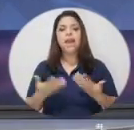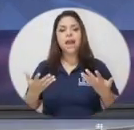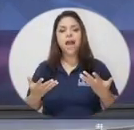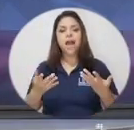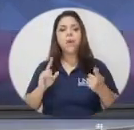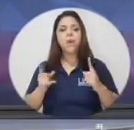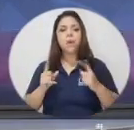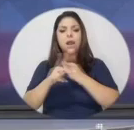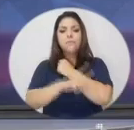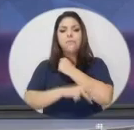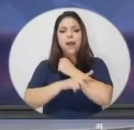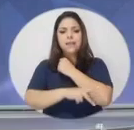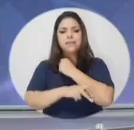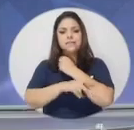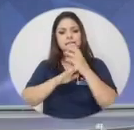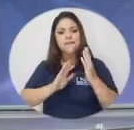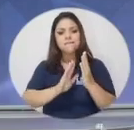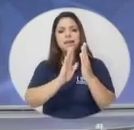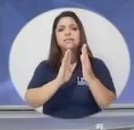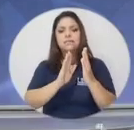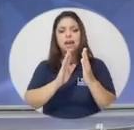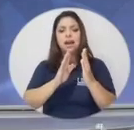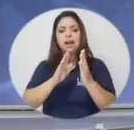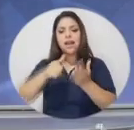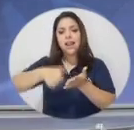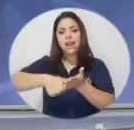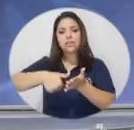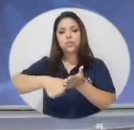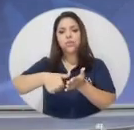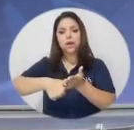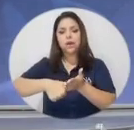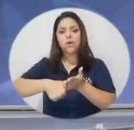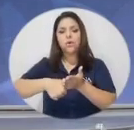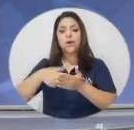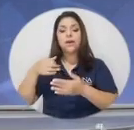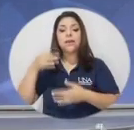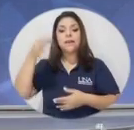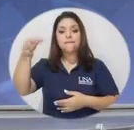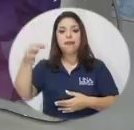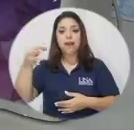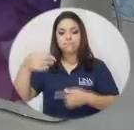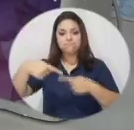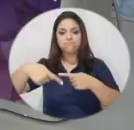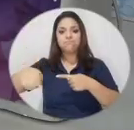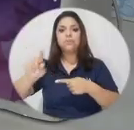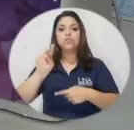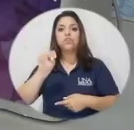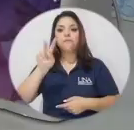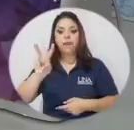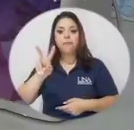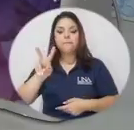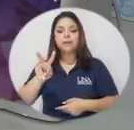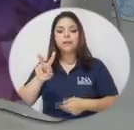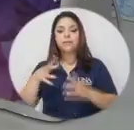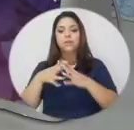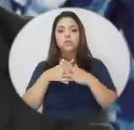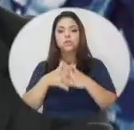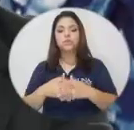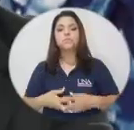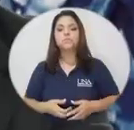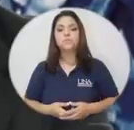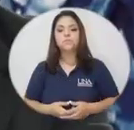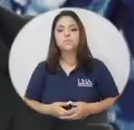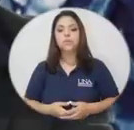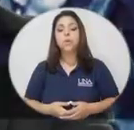país se enfrenta el electorado que llegará a votar ahora en noviembre en los Estados Unidos? A un país que en los